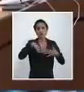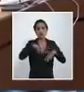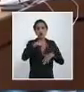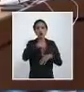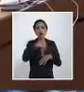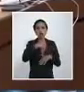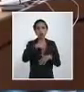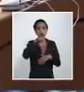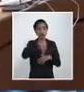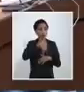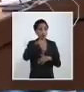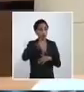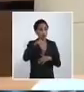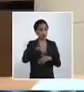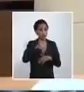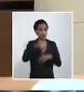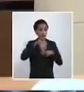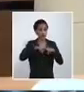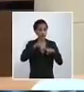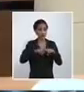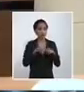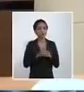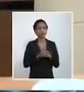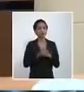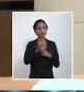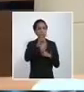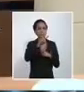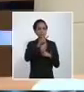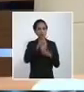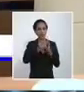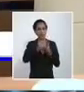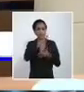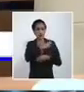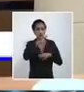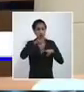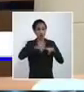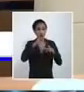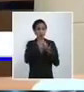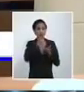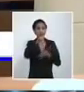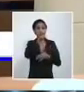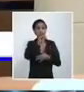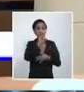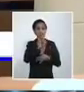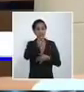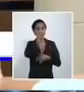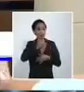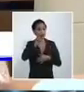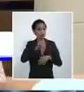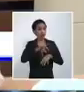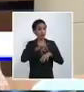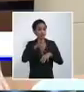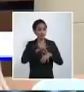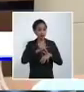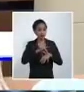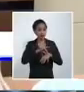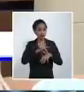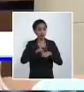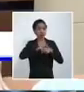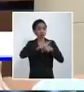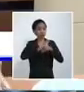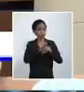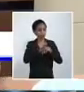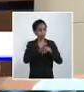presenta actualmente esta provincia. El 23 de marzo, La Habana confirmó 17 casos a COVID-19.